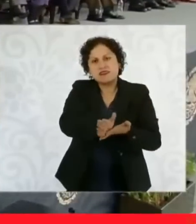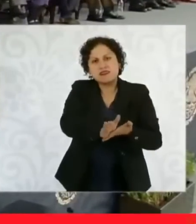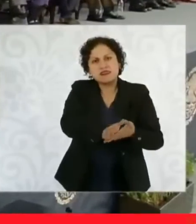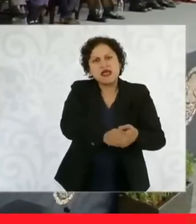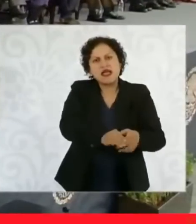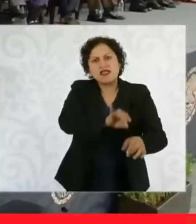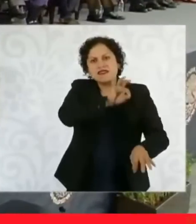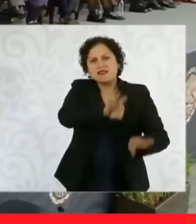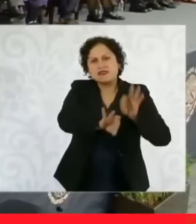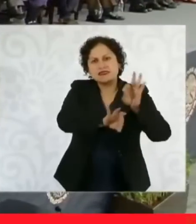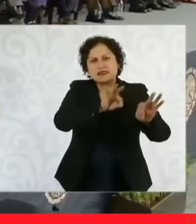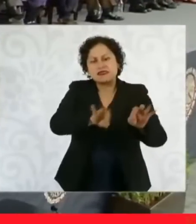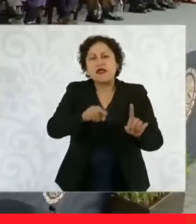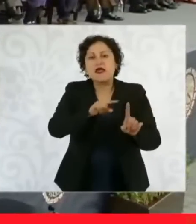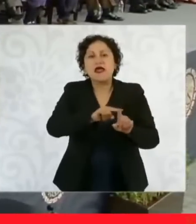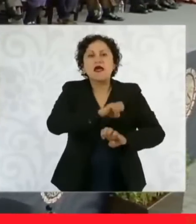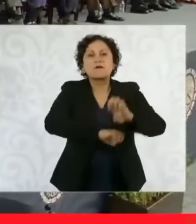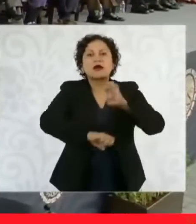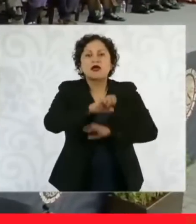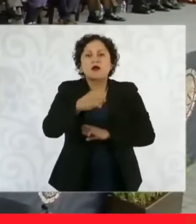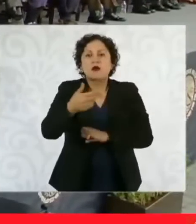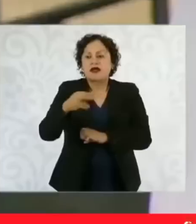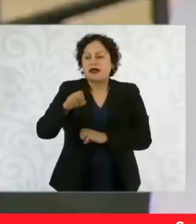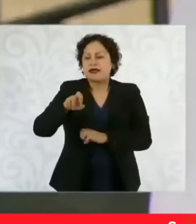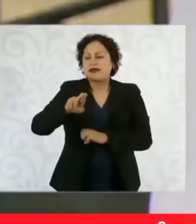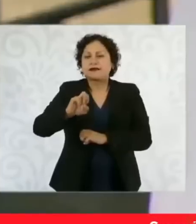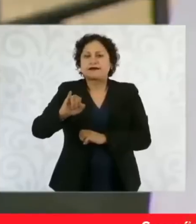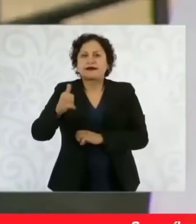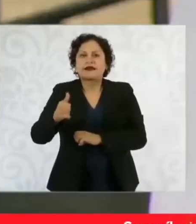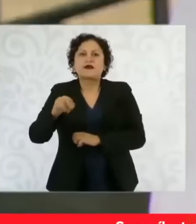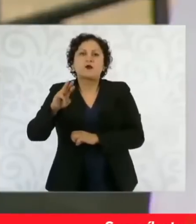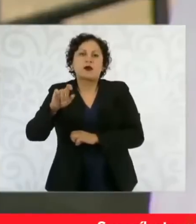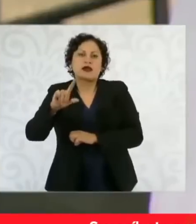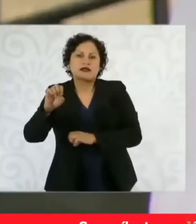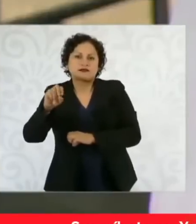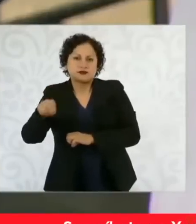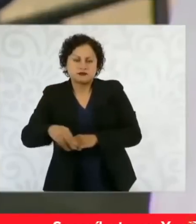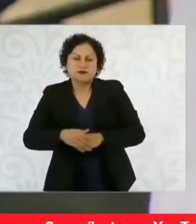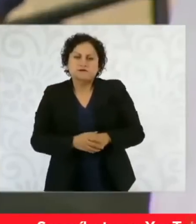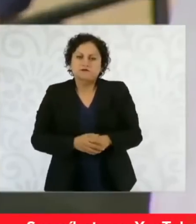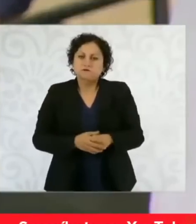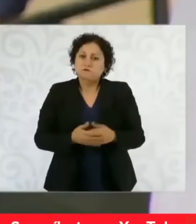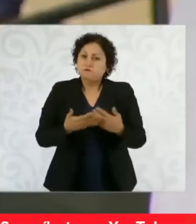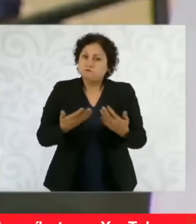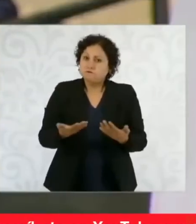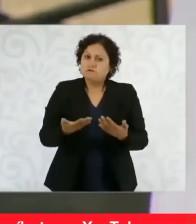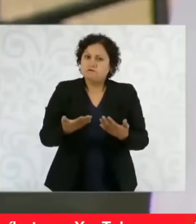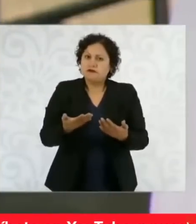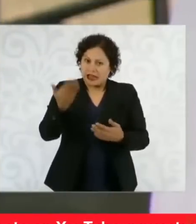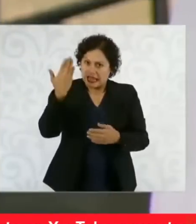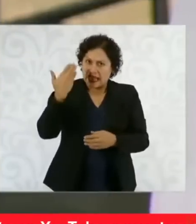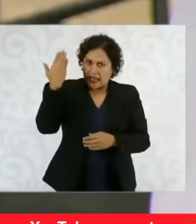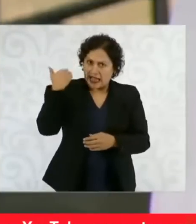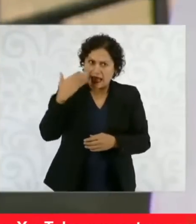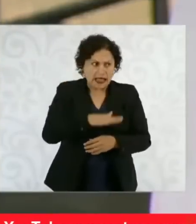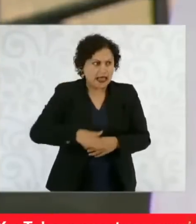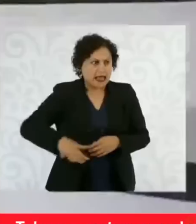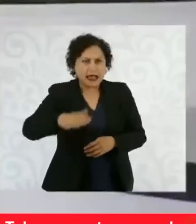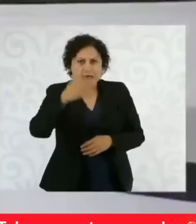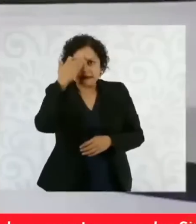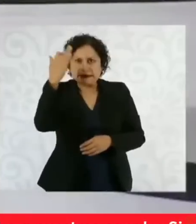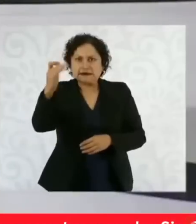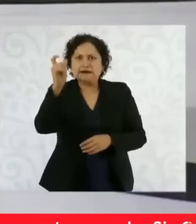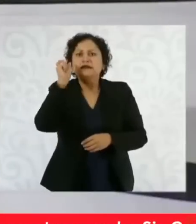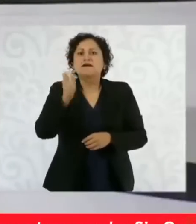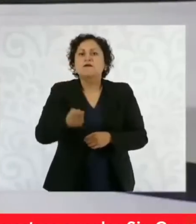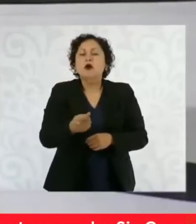Henry Lane Wilson. De todos los gobernadores de aquel tiempo, Solo hubo uno que no aceptó